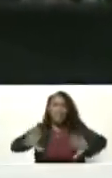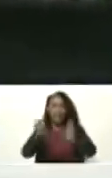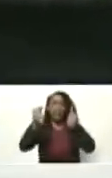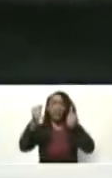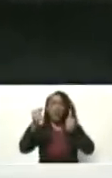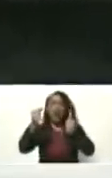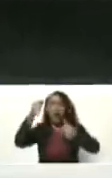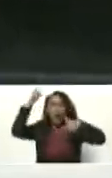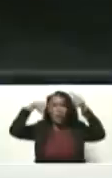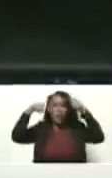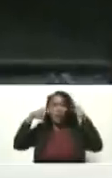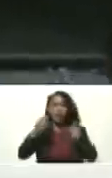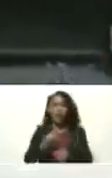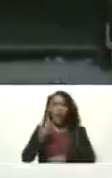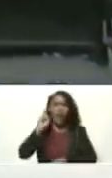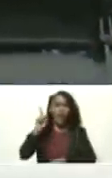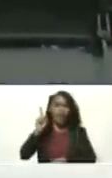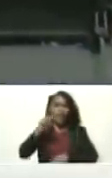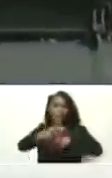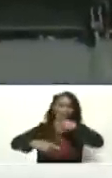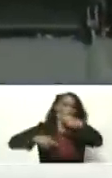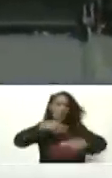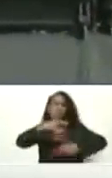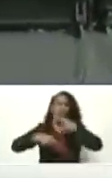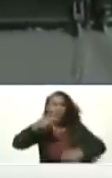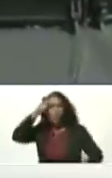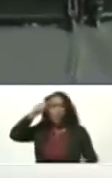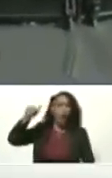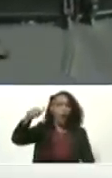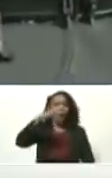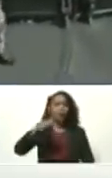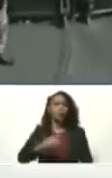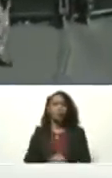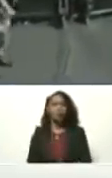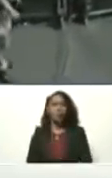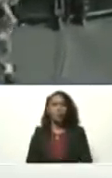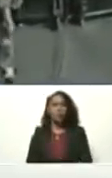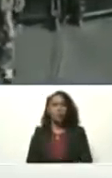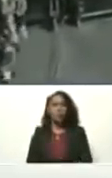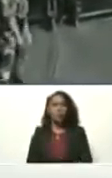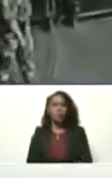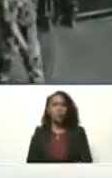Chávez en aquella revolución de pueblo.